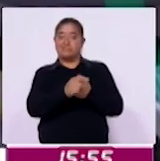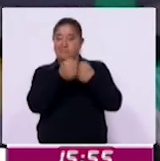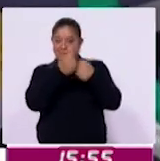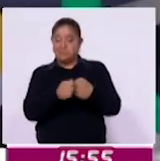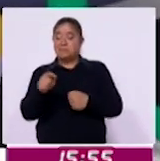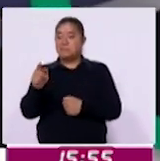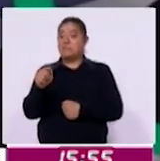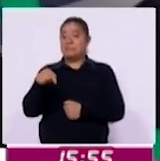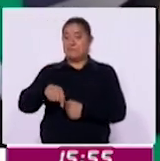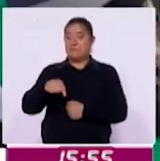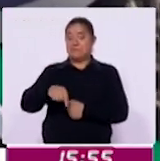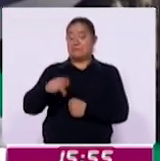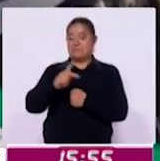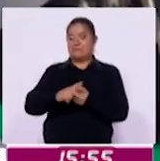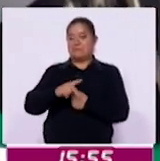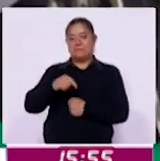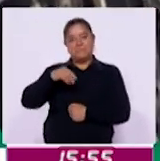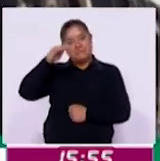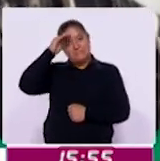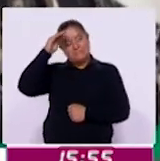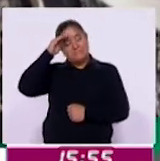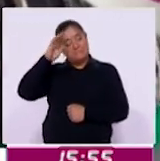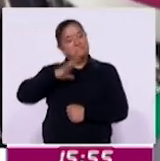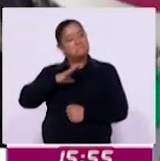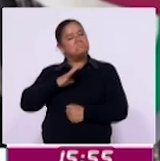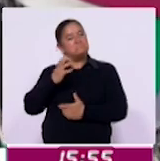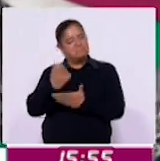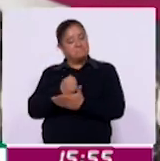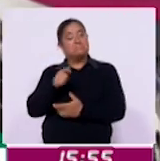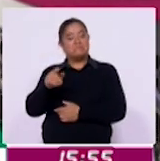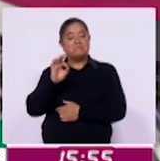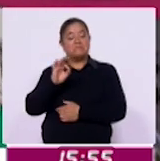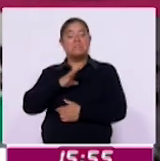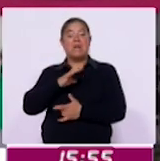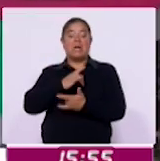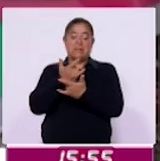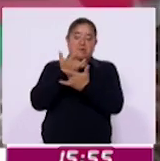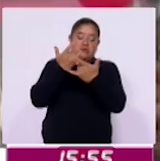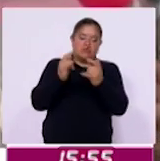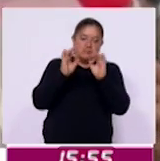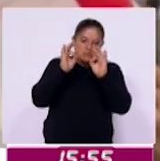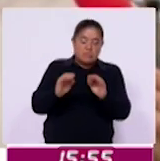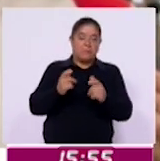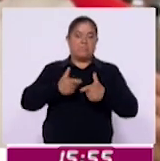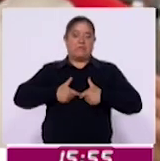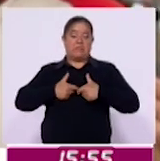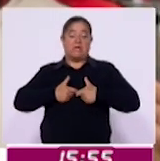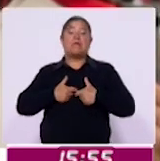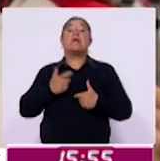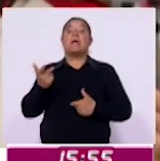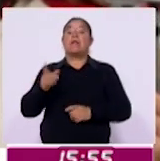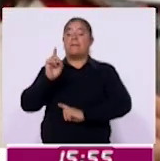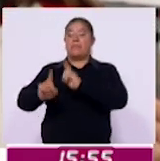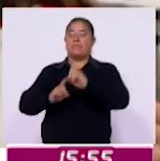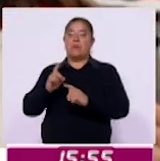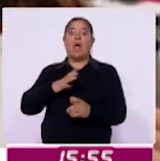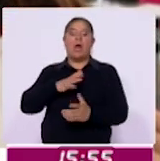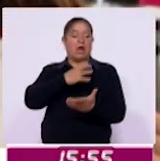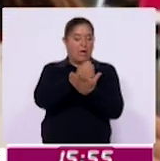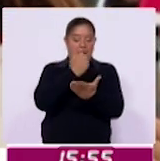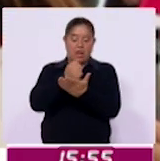para tener una gran justa veraniega en la que apunta a romper un récord histórico de medallas. Es que son varios atletas triunfando en Copas del